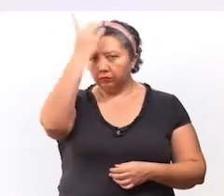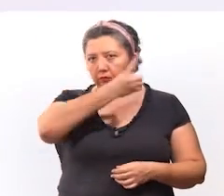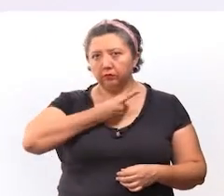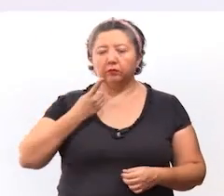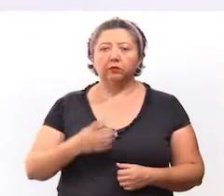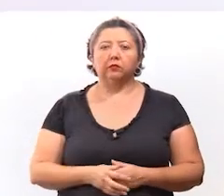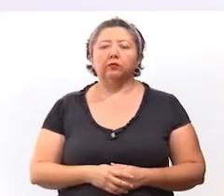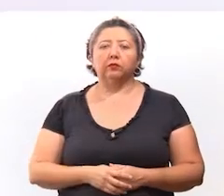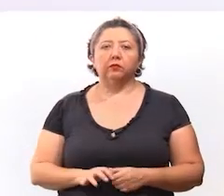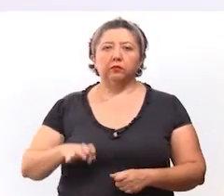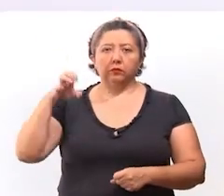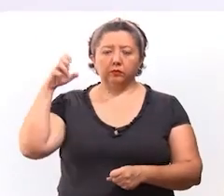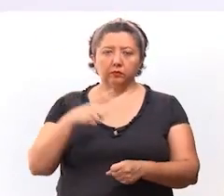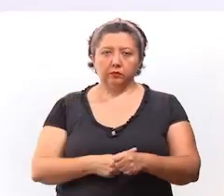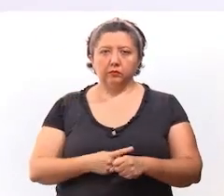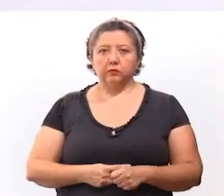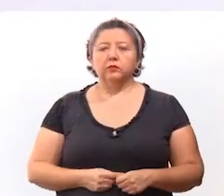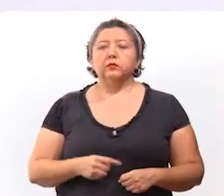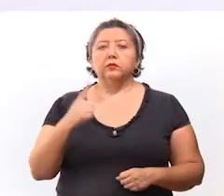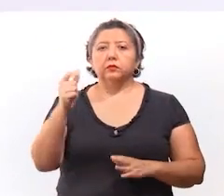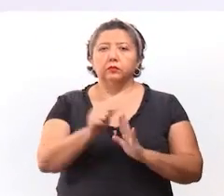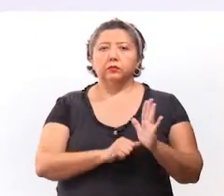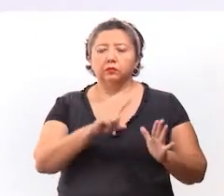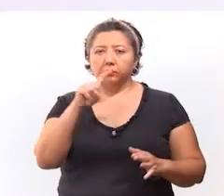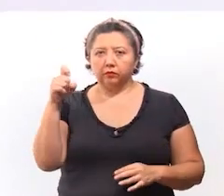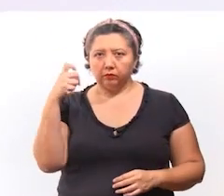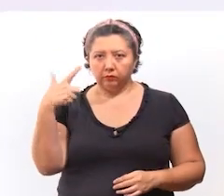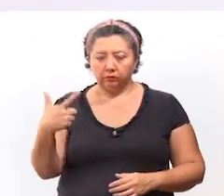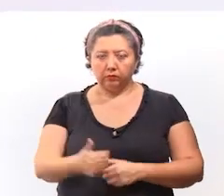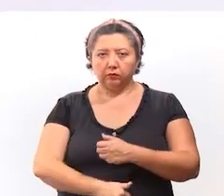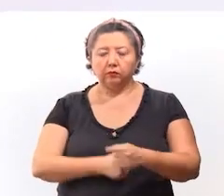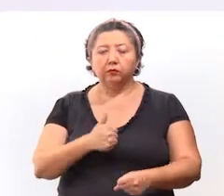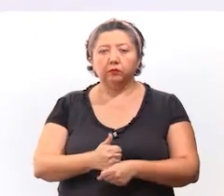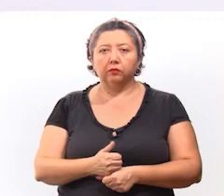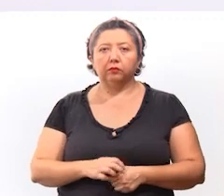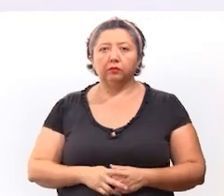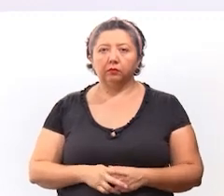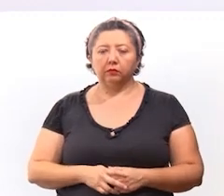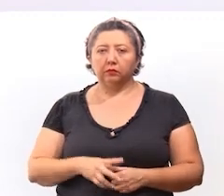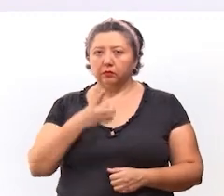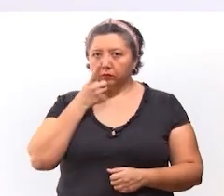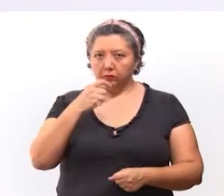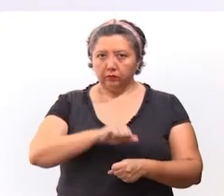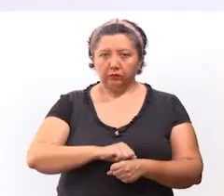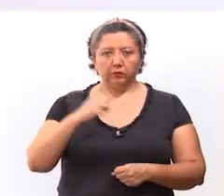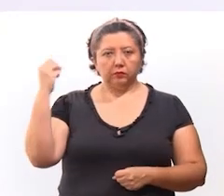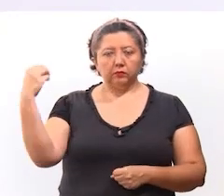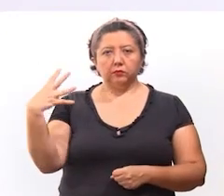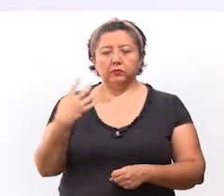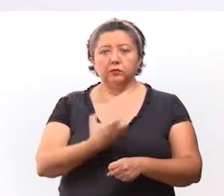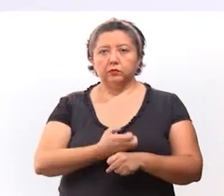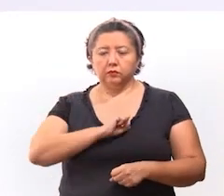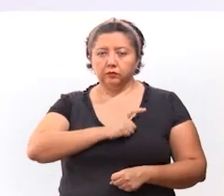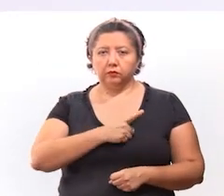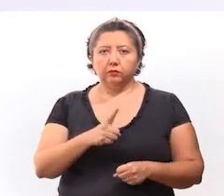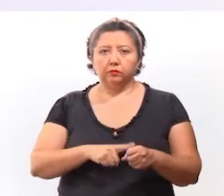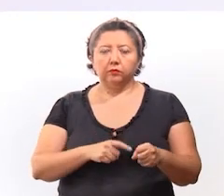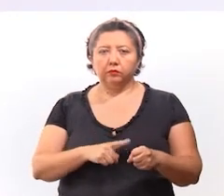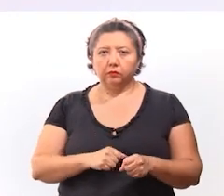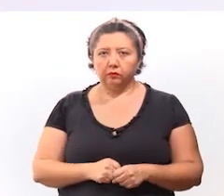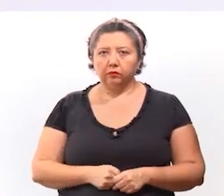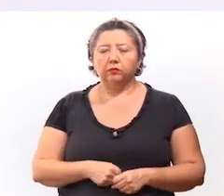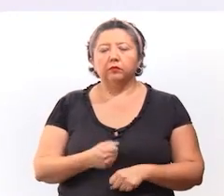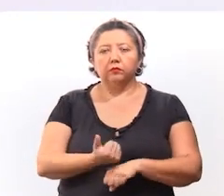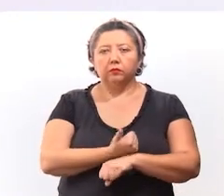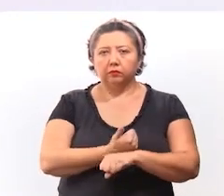espera de diagnóstico. El rango de edad de los casos es de 1 mes a 107 años. Los indicadores semanales del Semáforo Estatal de Salud